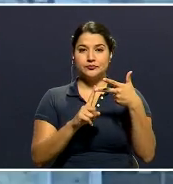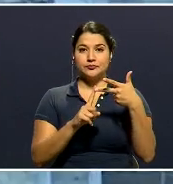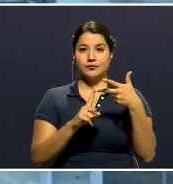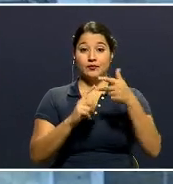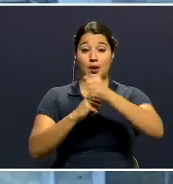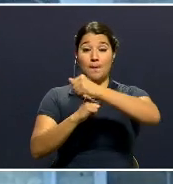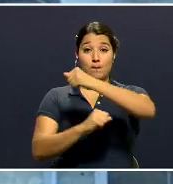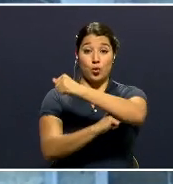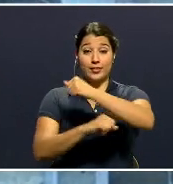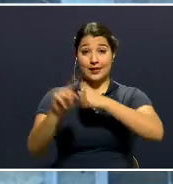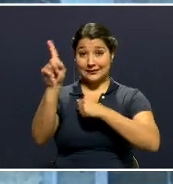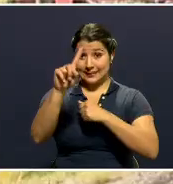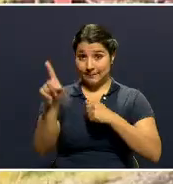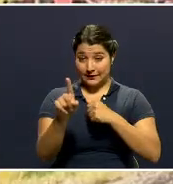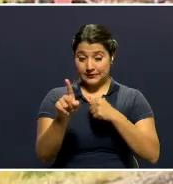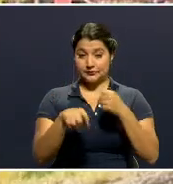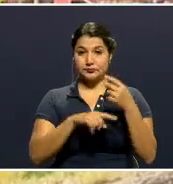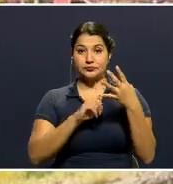Puente del Saprissa.